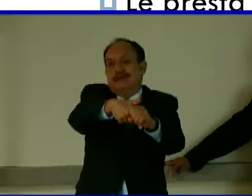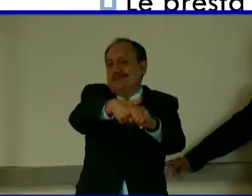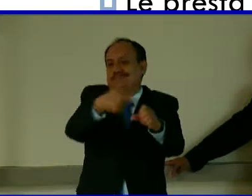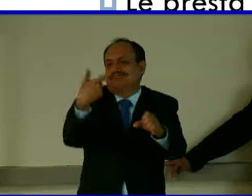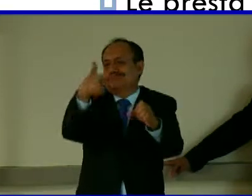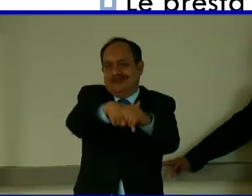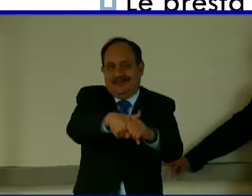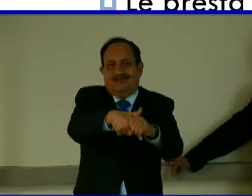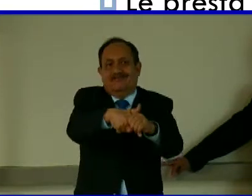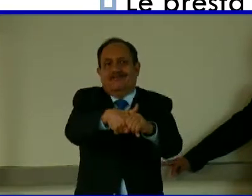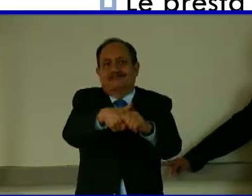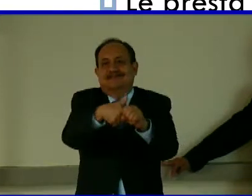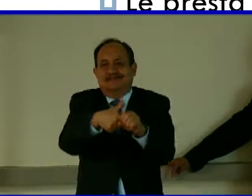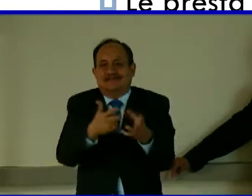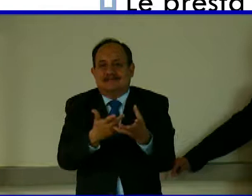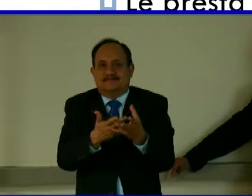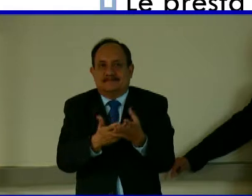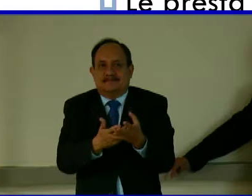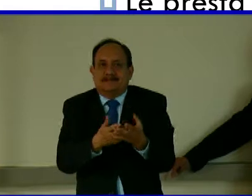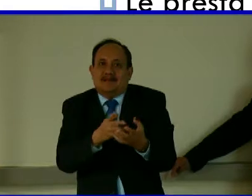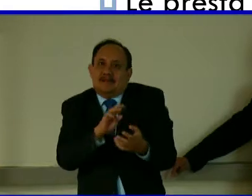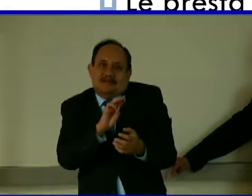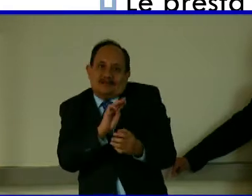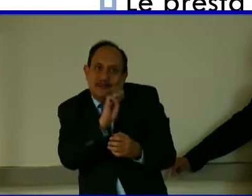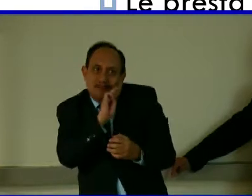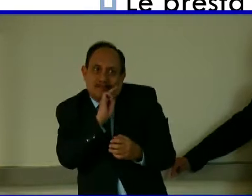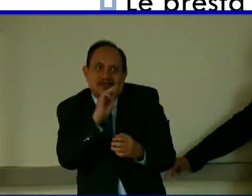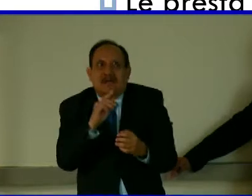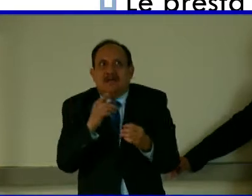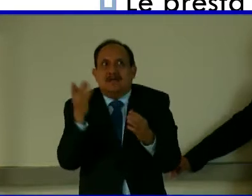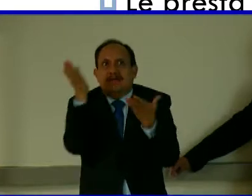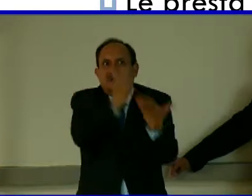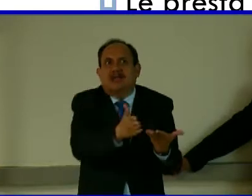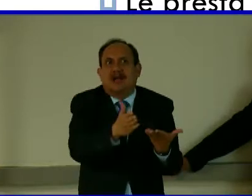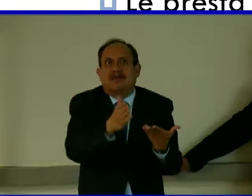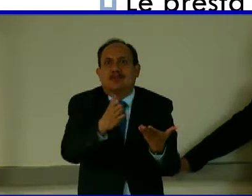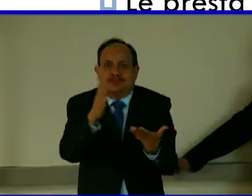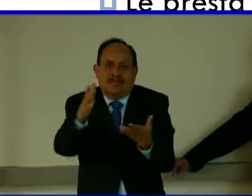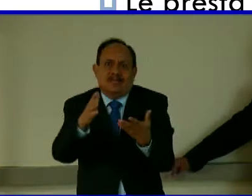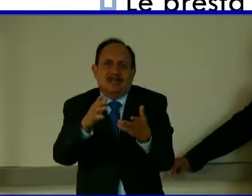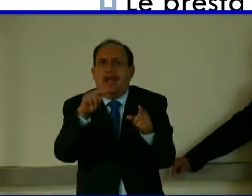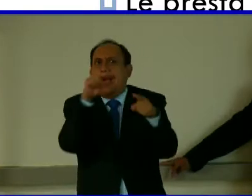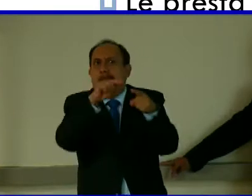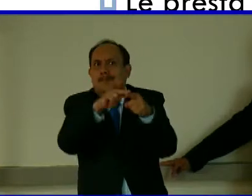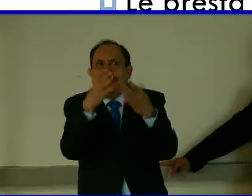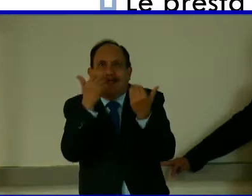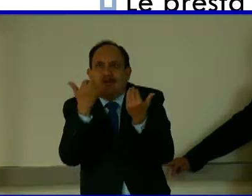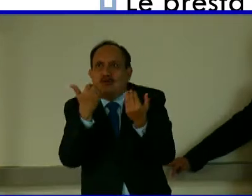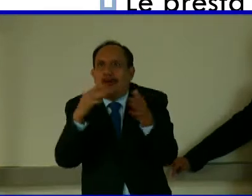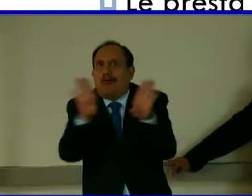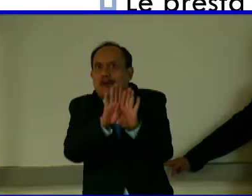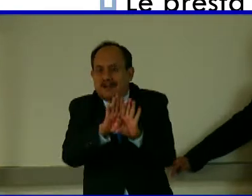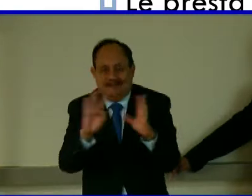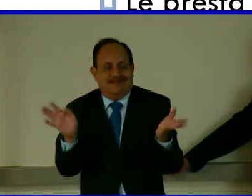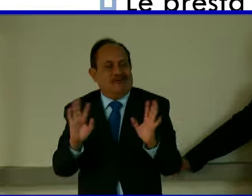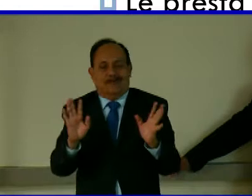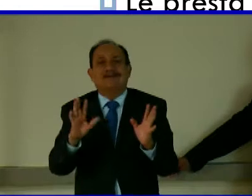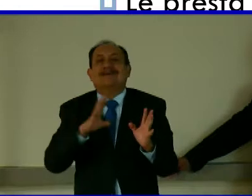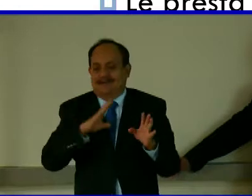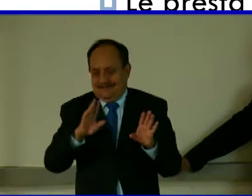te preocupes. Mami, ¿y qué pasa si cuando llegamos a Disney no hay parking? No, si Disney tiene